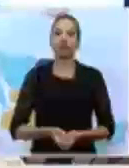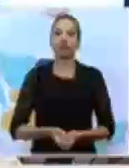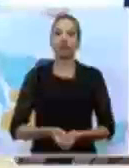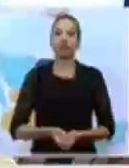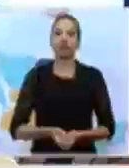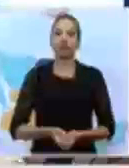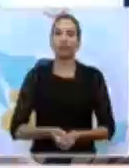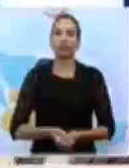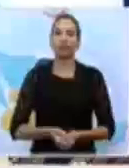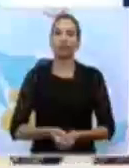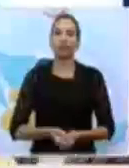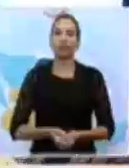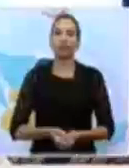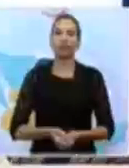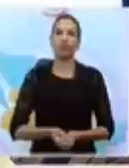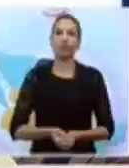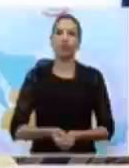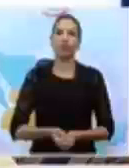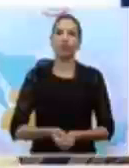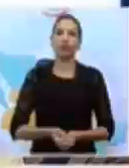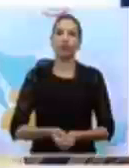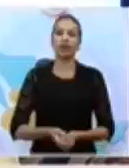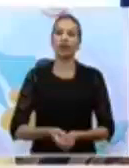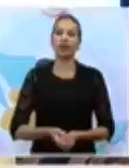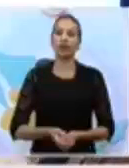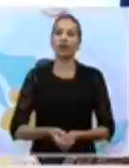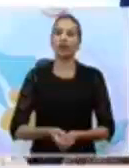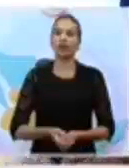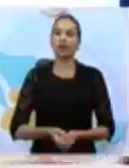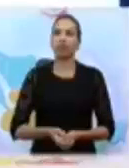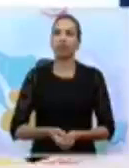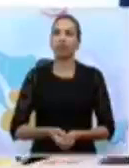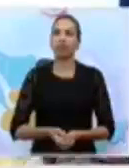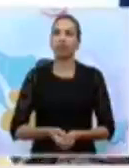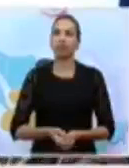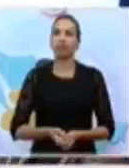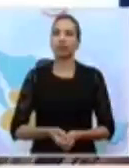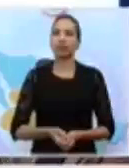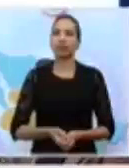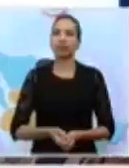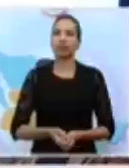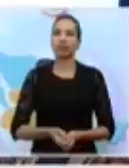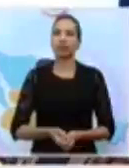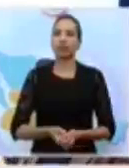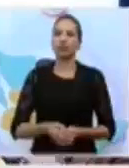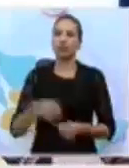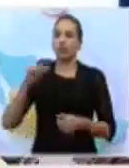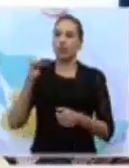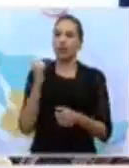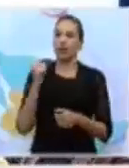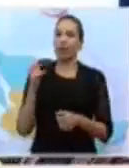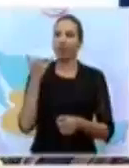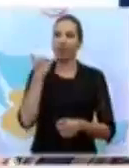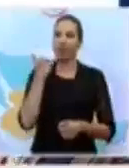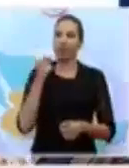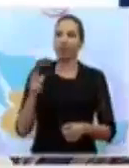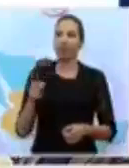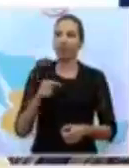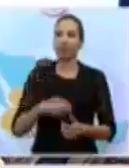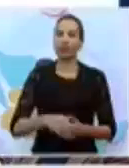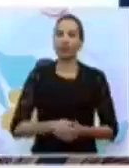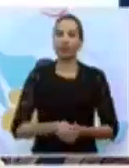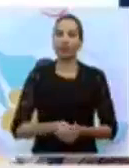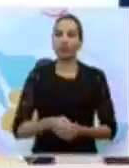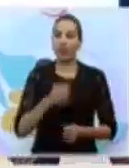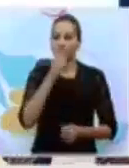en este evento, Diálogos Públicos por un México Social. Lo invito a que esté al pendiente, ya que se estarán desarrollando diversas mesas de trabajo y usted podrá